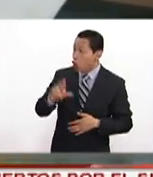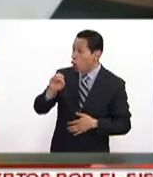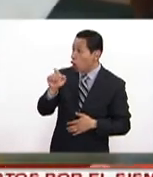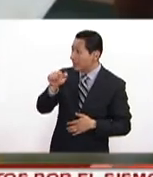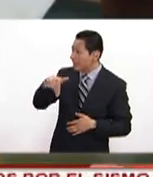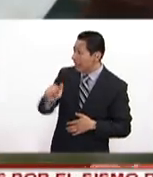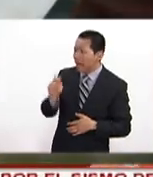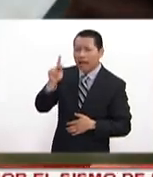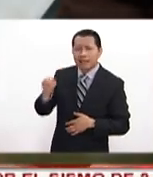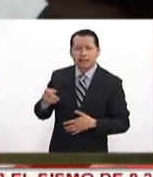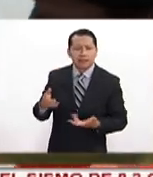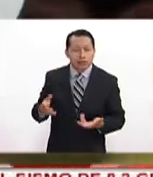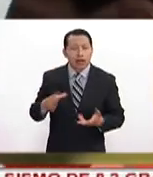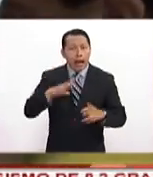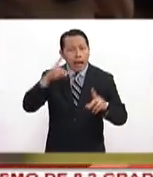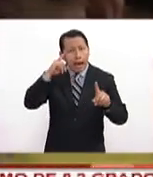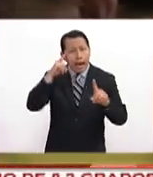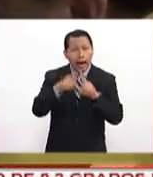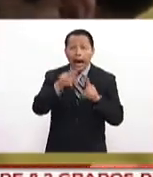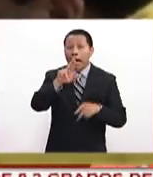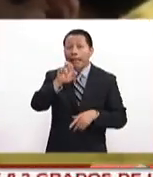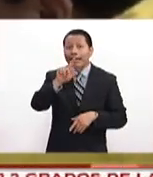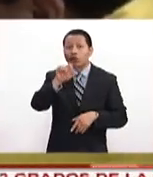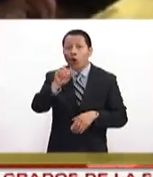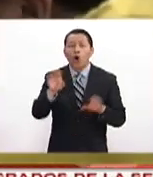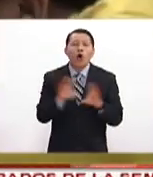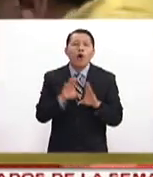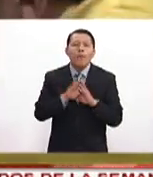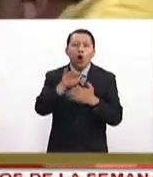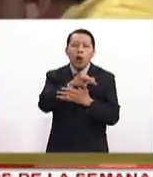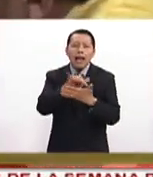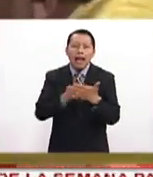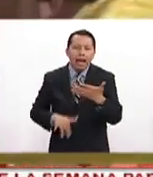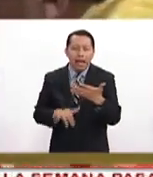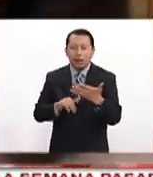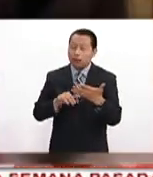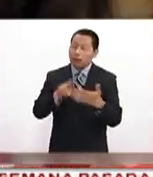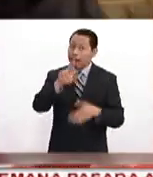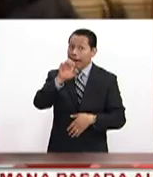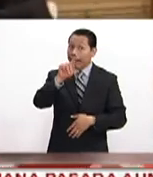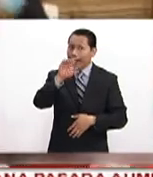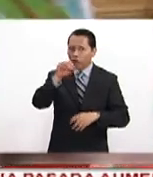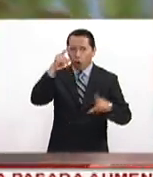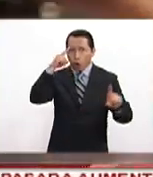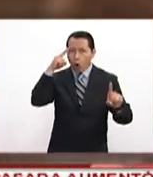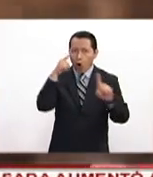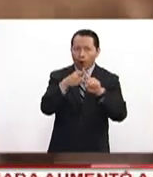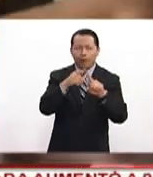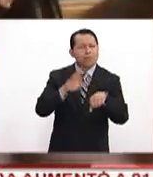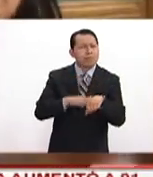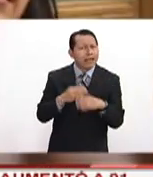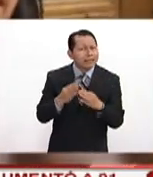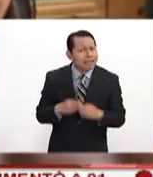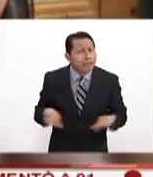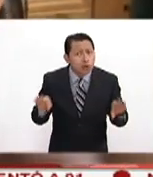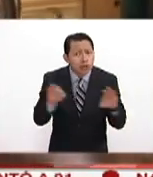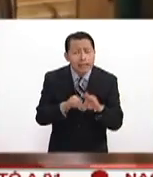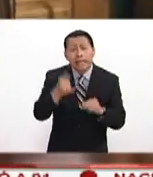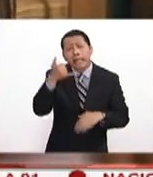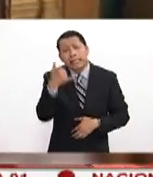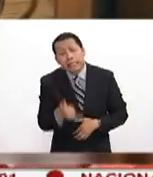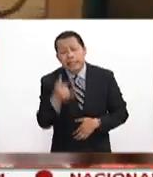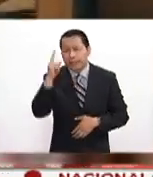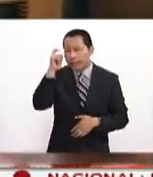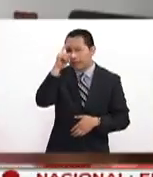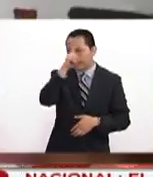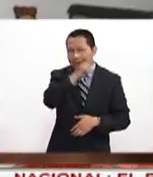son sobre todo retos como el de leer, uno de los retos más importantes, más difíciles hoy en día.